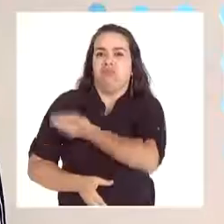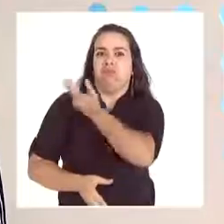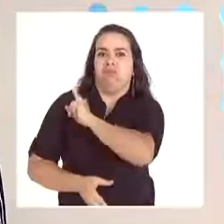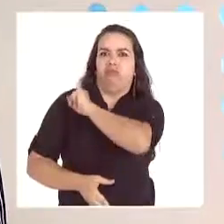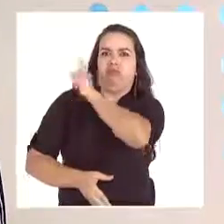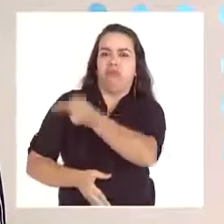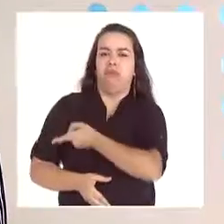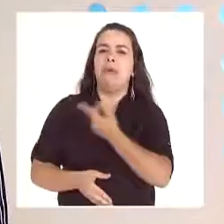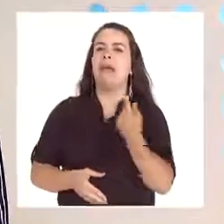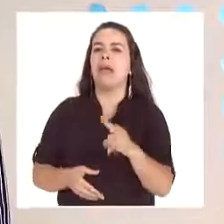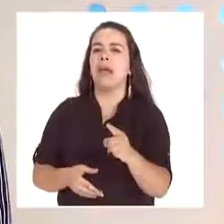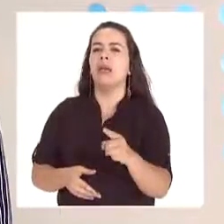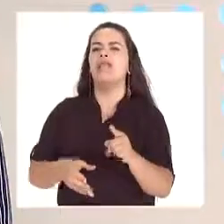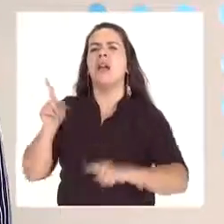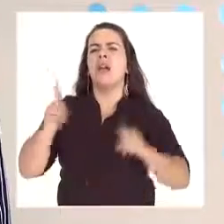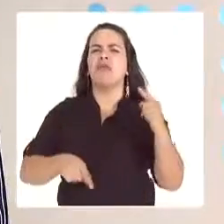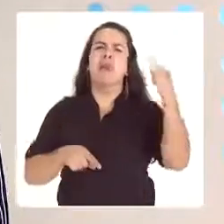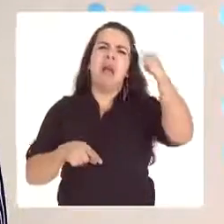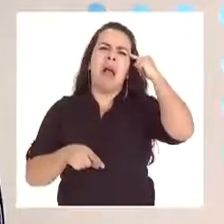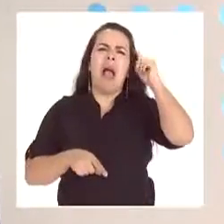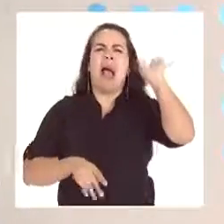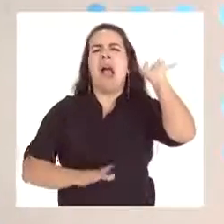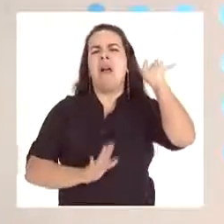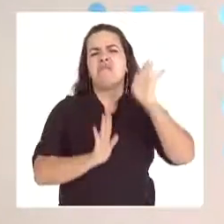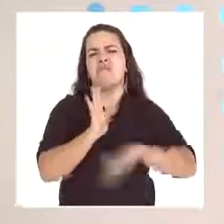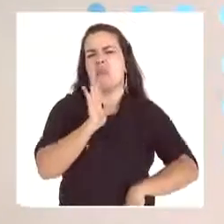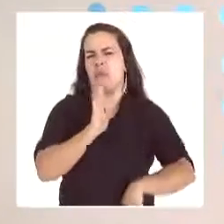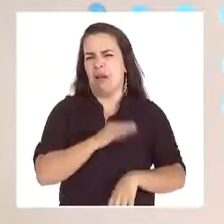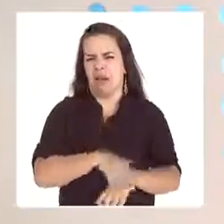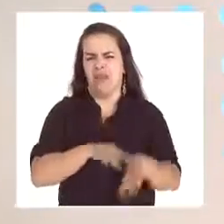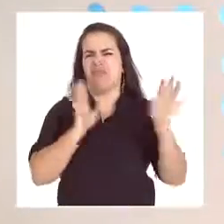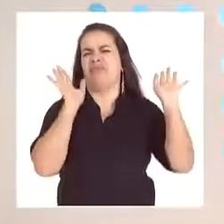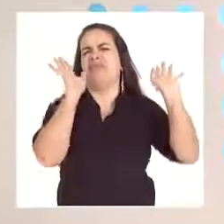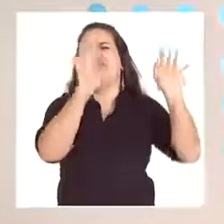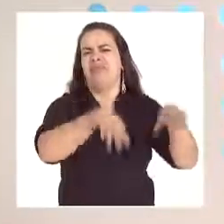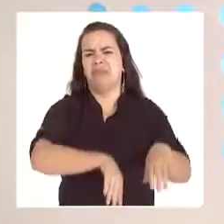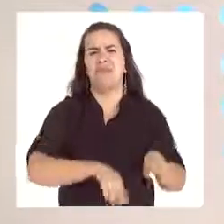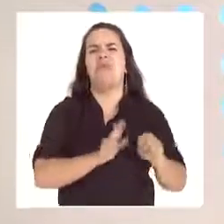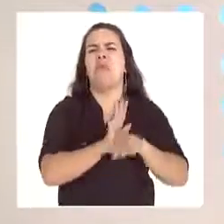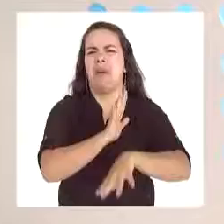sido subestimada por la población general y también por el gremio médico.